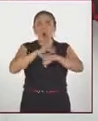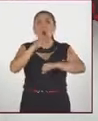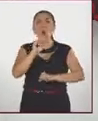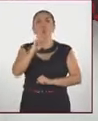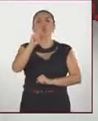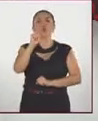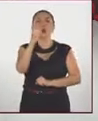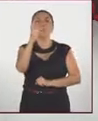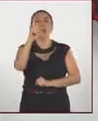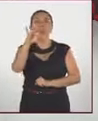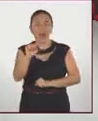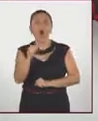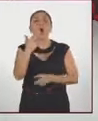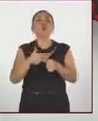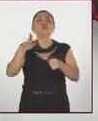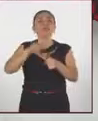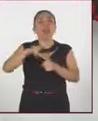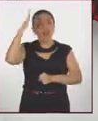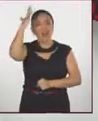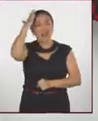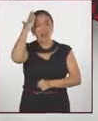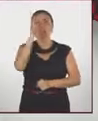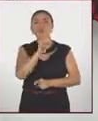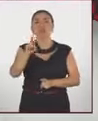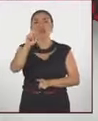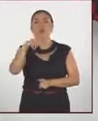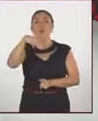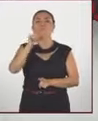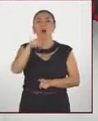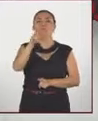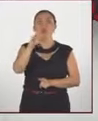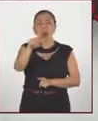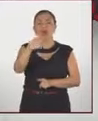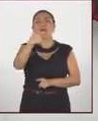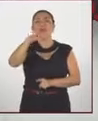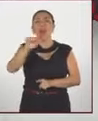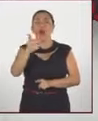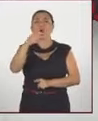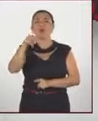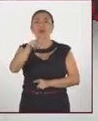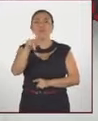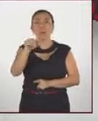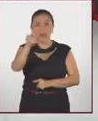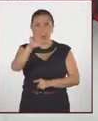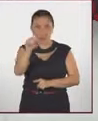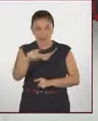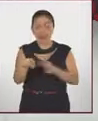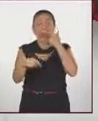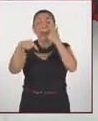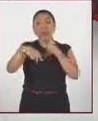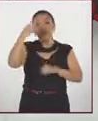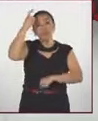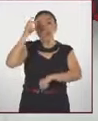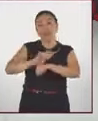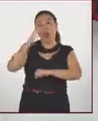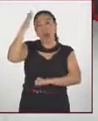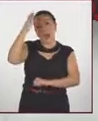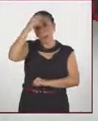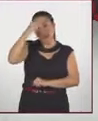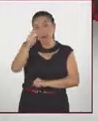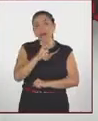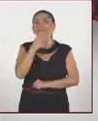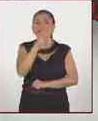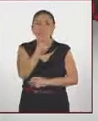Traumatología del Hospital General Dr. Manuel Gea González. En nombre de la Dirección General Aprende MX te damos la